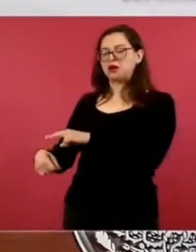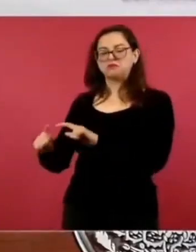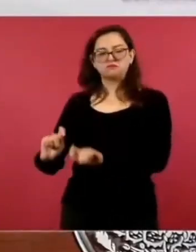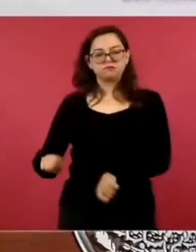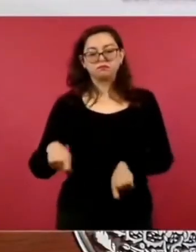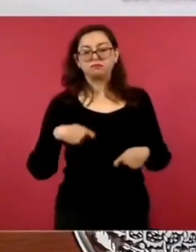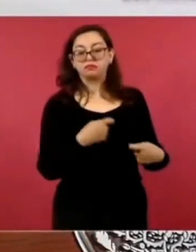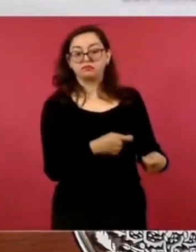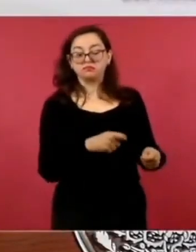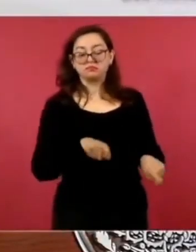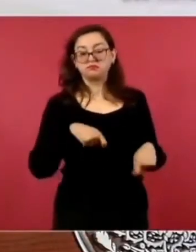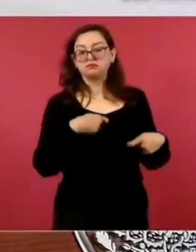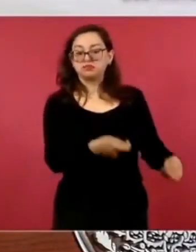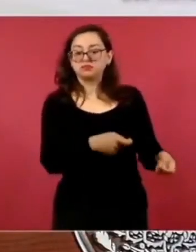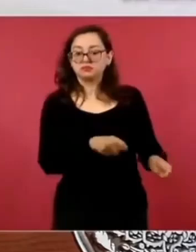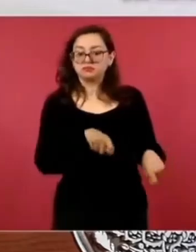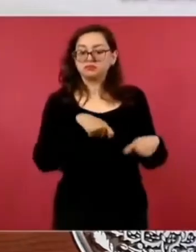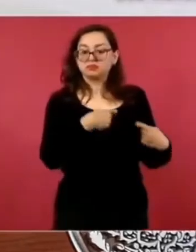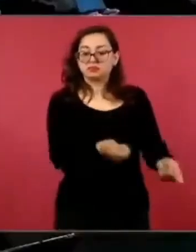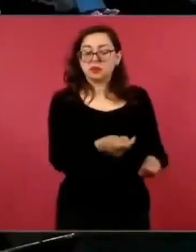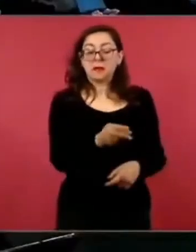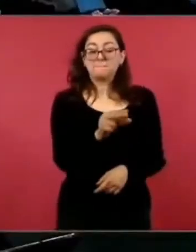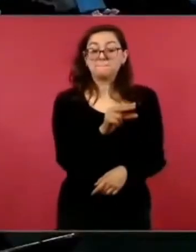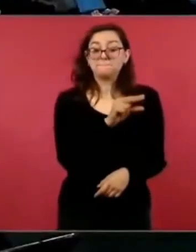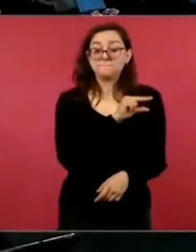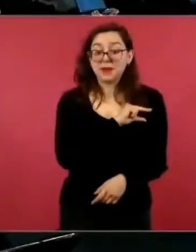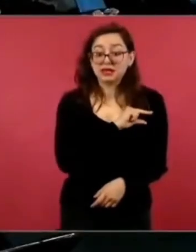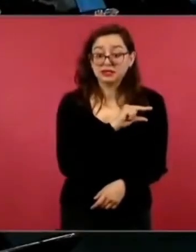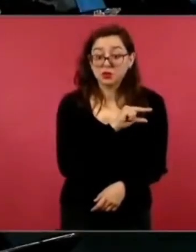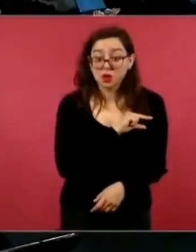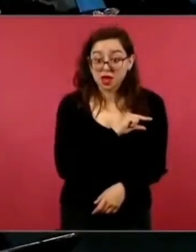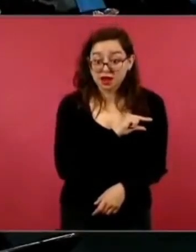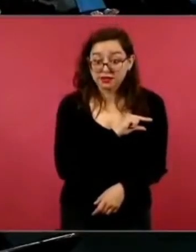rematar. ¿No fue entonces cuando